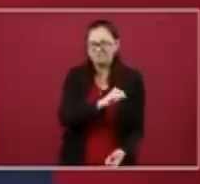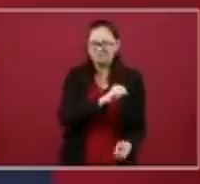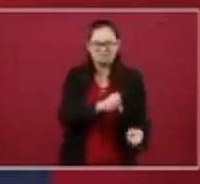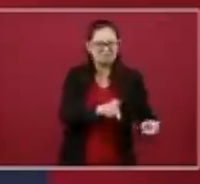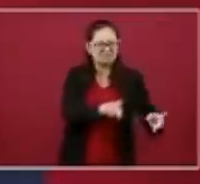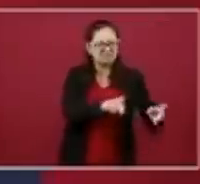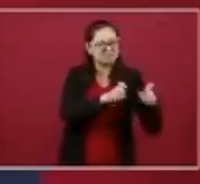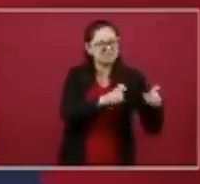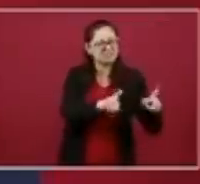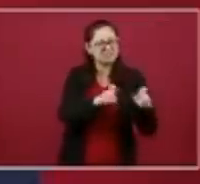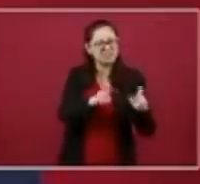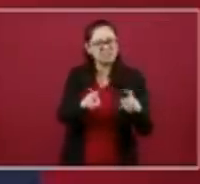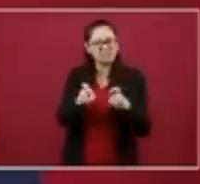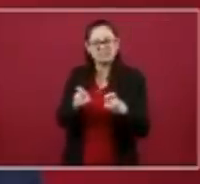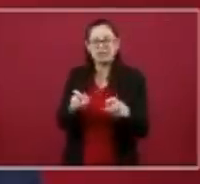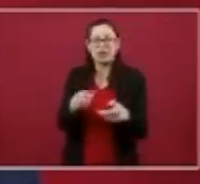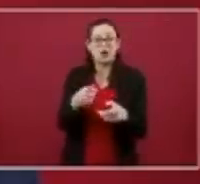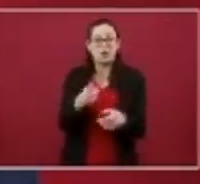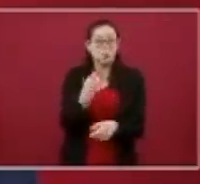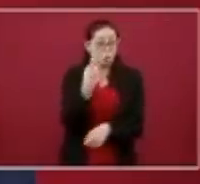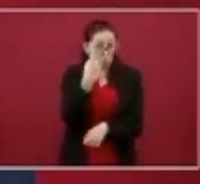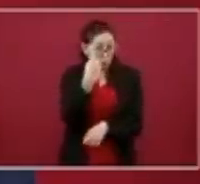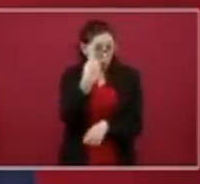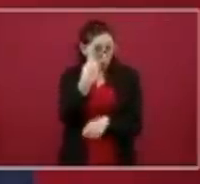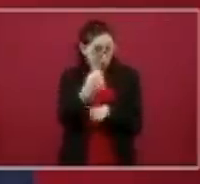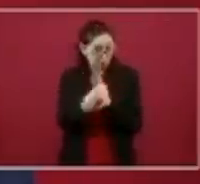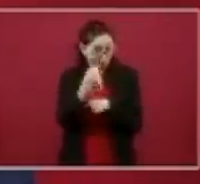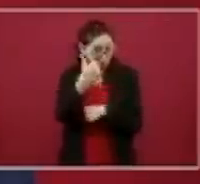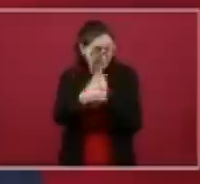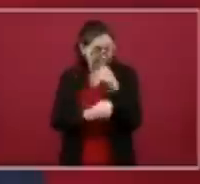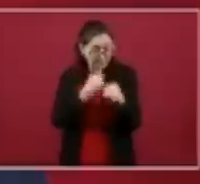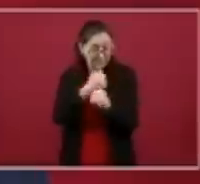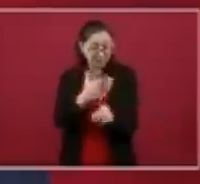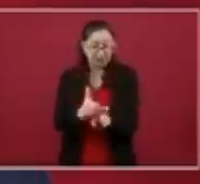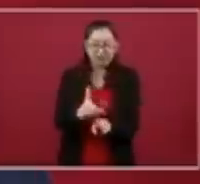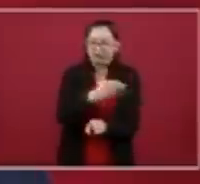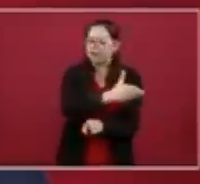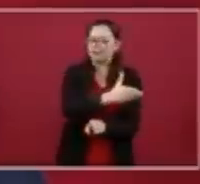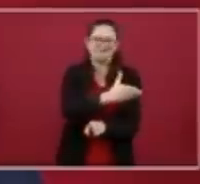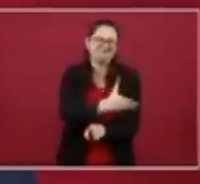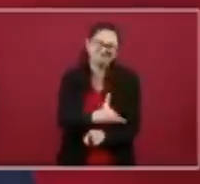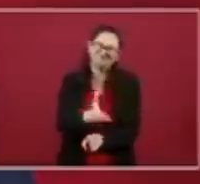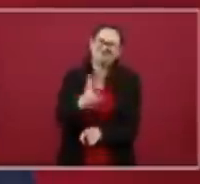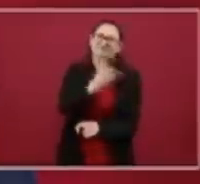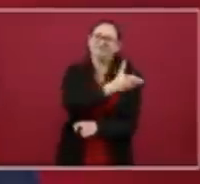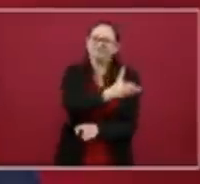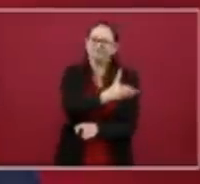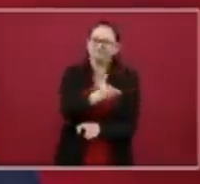no solo el sexenio pasado, Esto comenzó